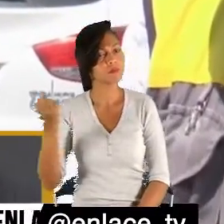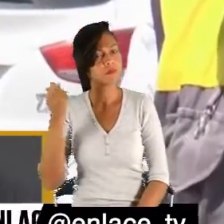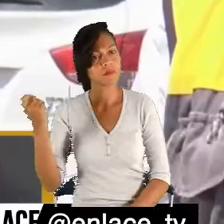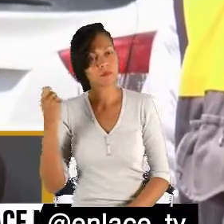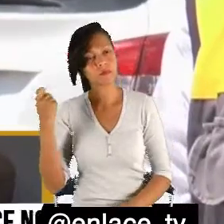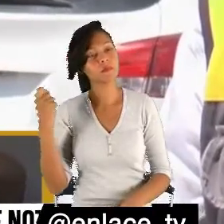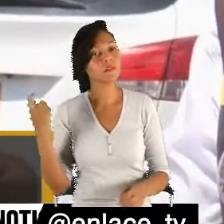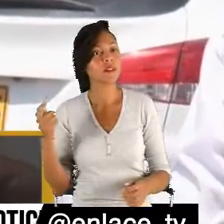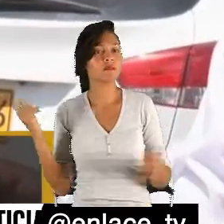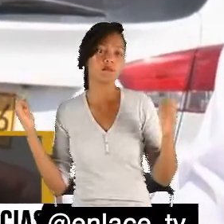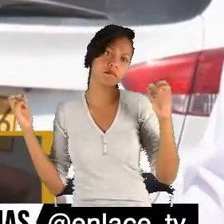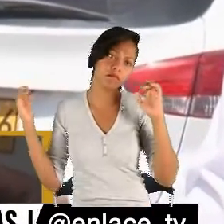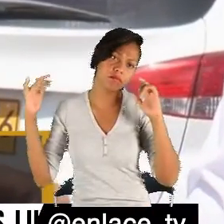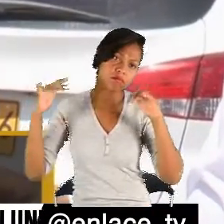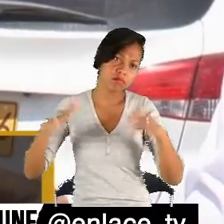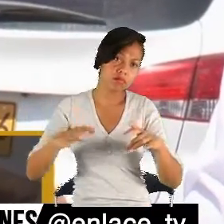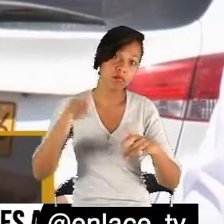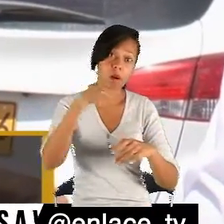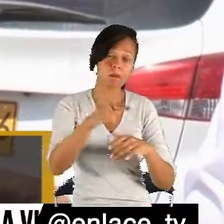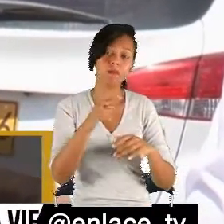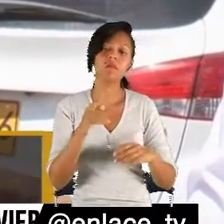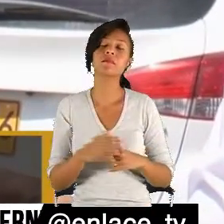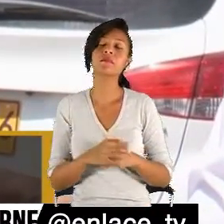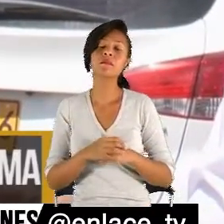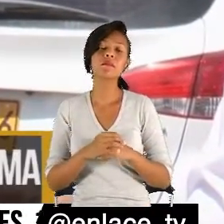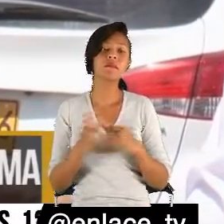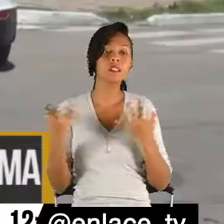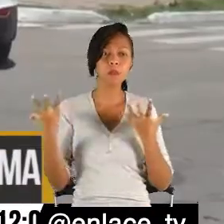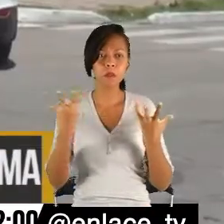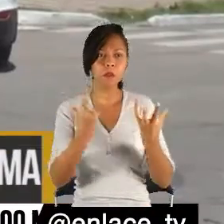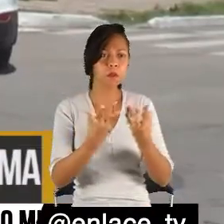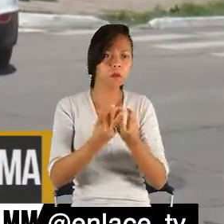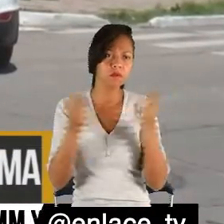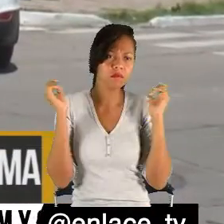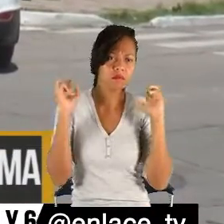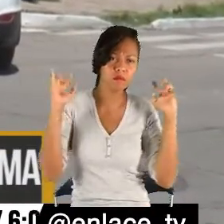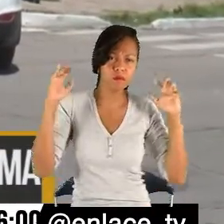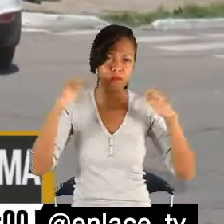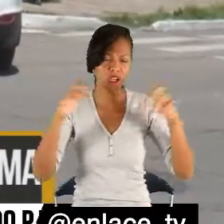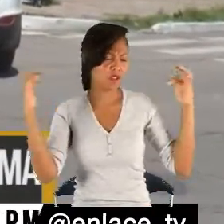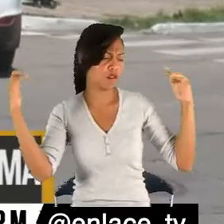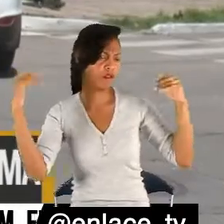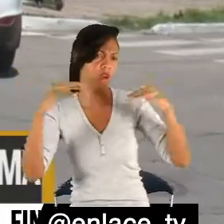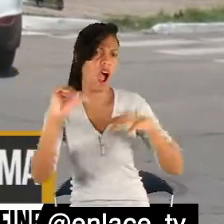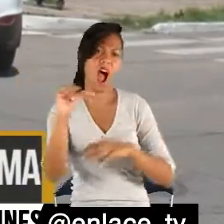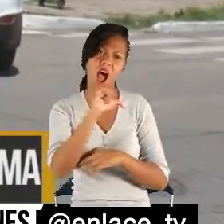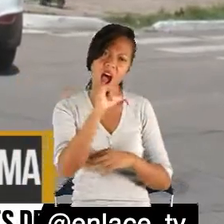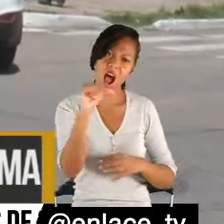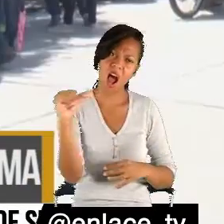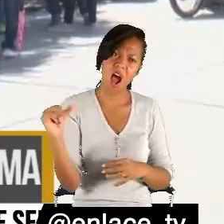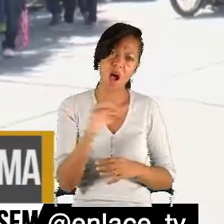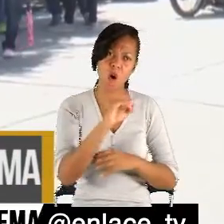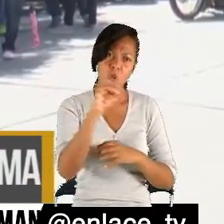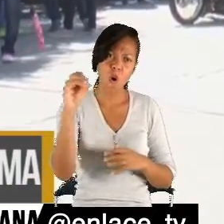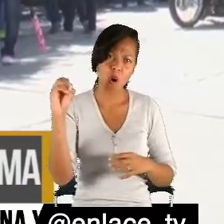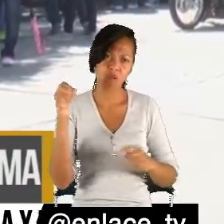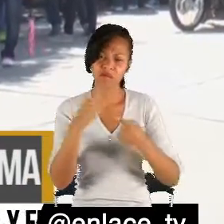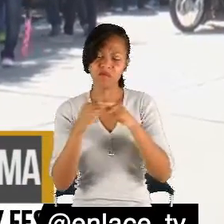llegar al espacio donde nos pusimos a concentrarnos campesinos y campesinas que venimos de las diferentes